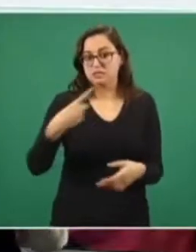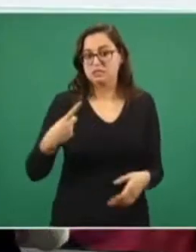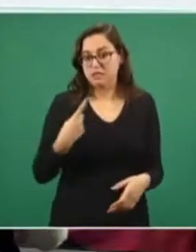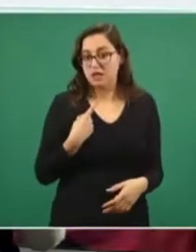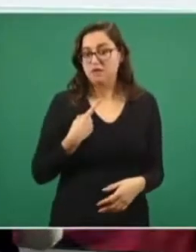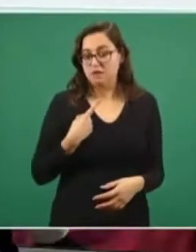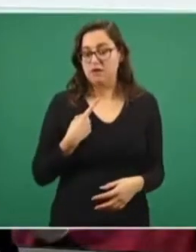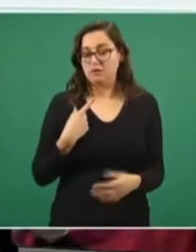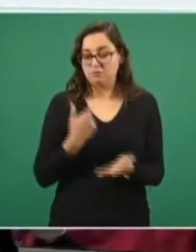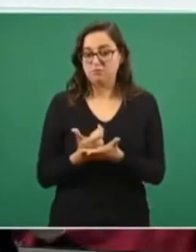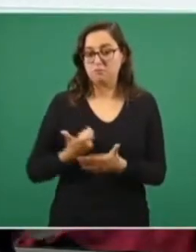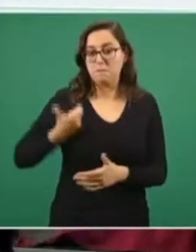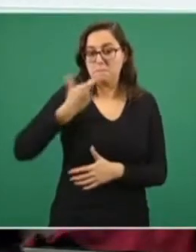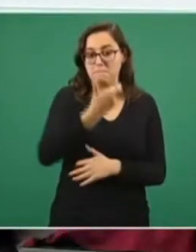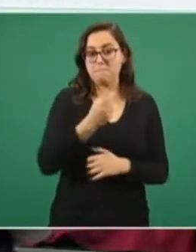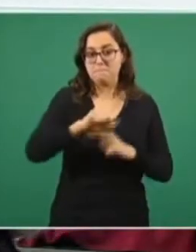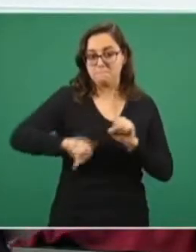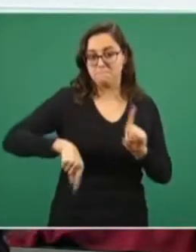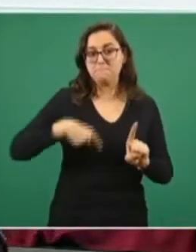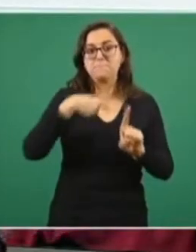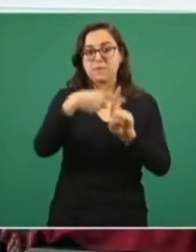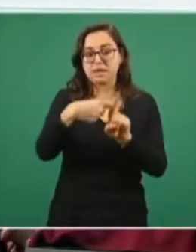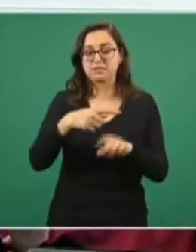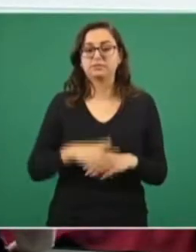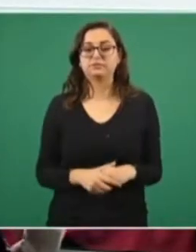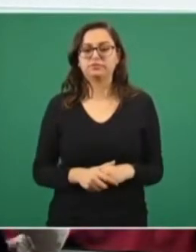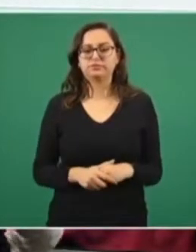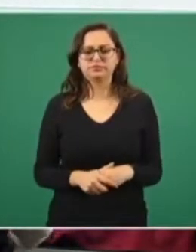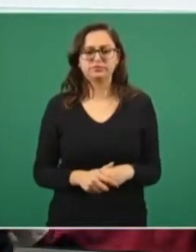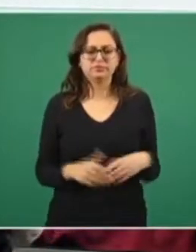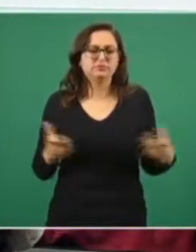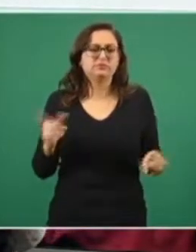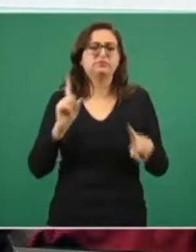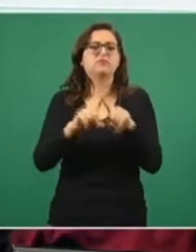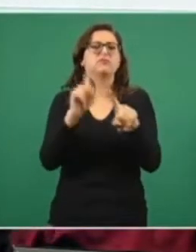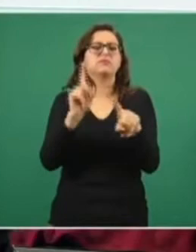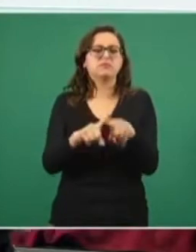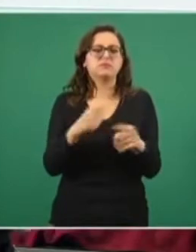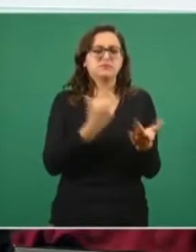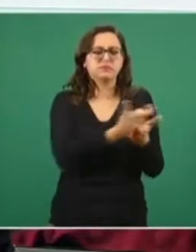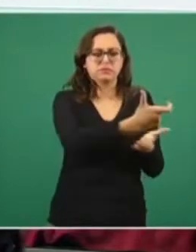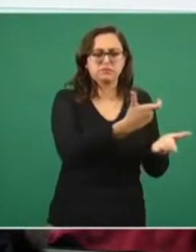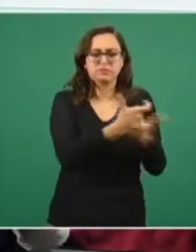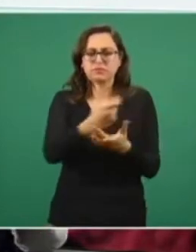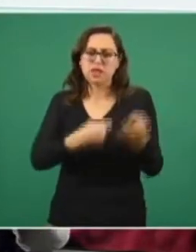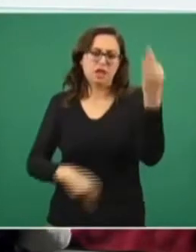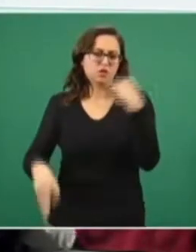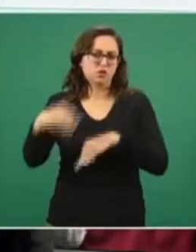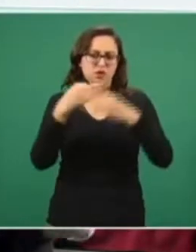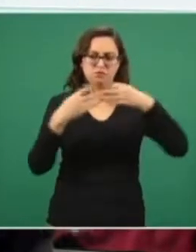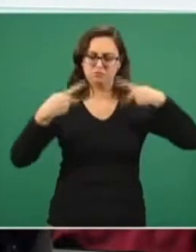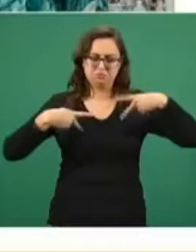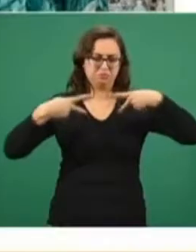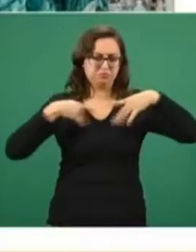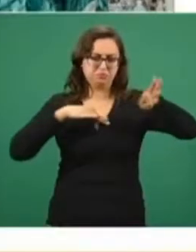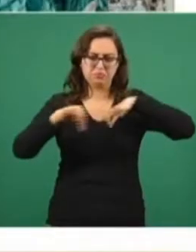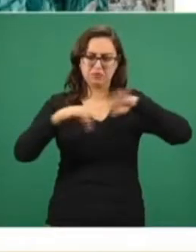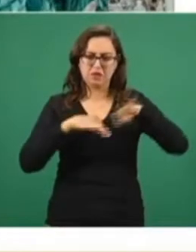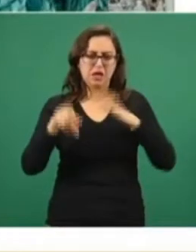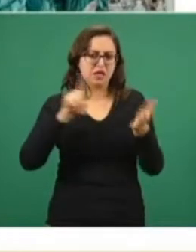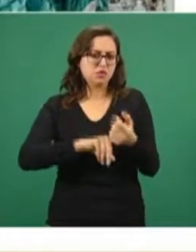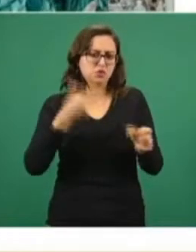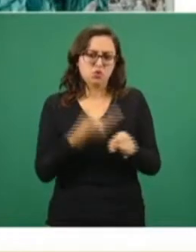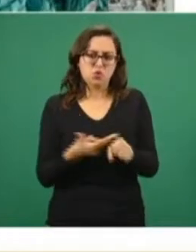por favor. ¿A quién va dirigido? A todas estas categorías de trabajadores. Todas estas categorías